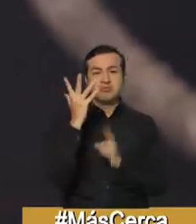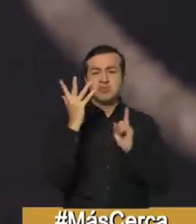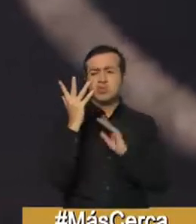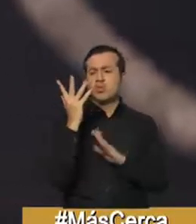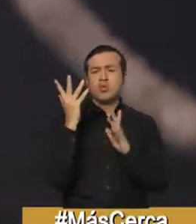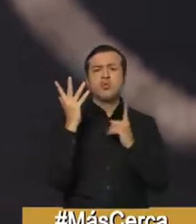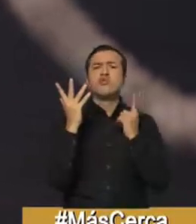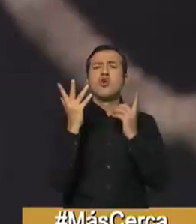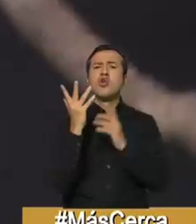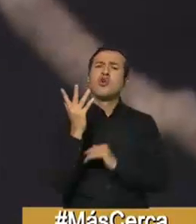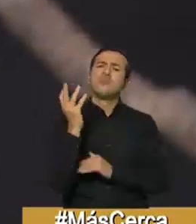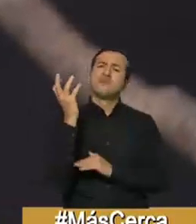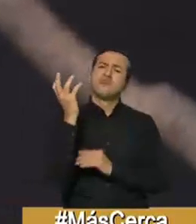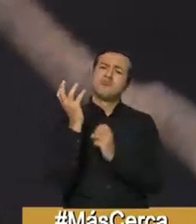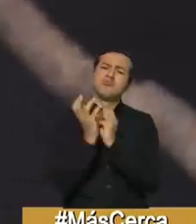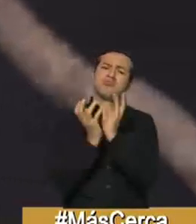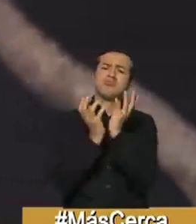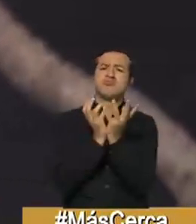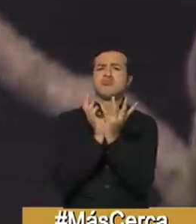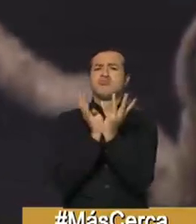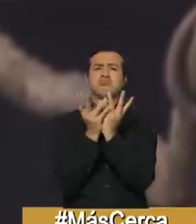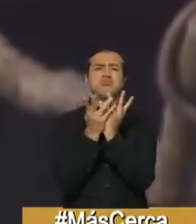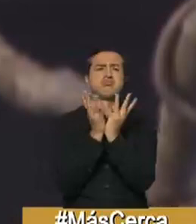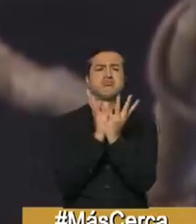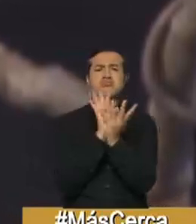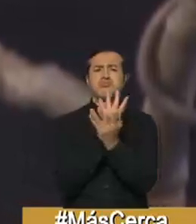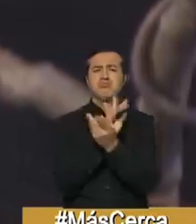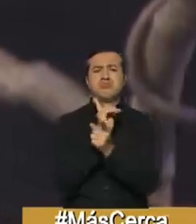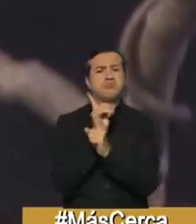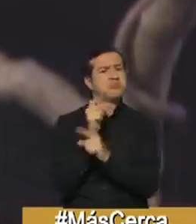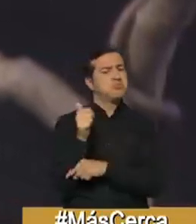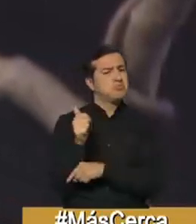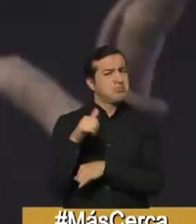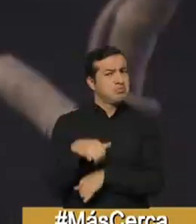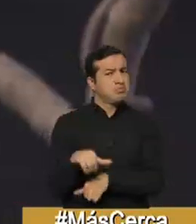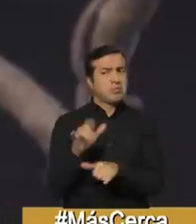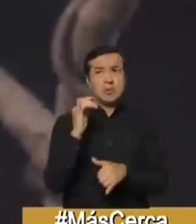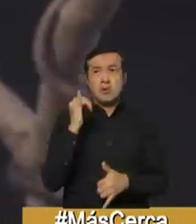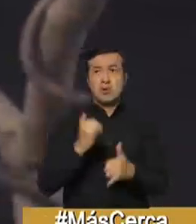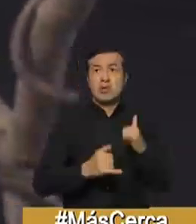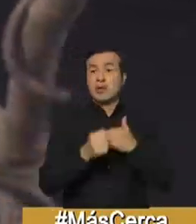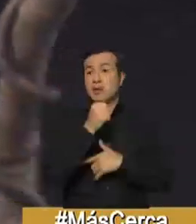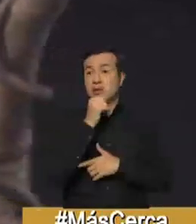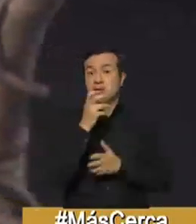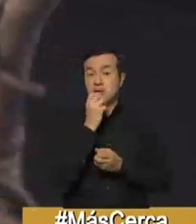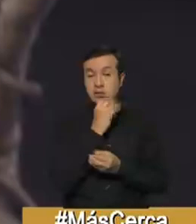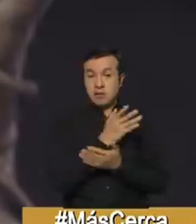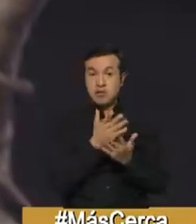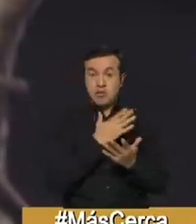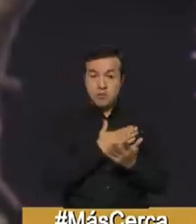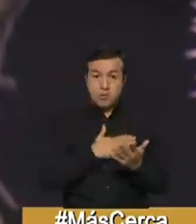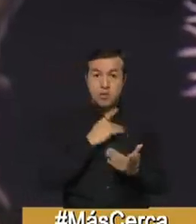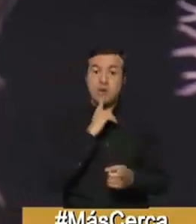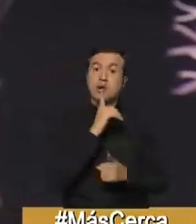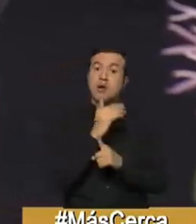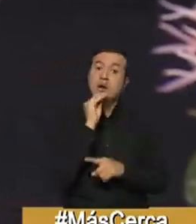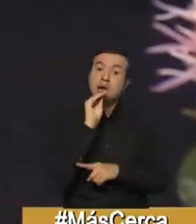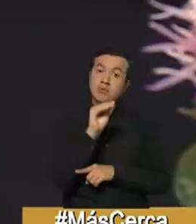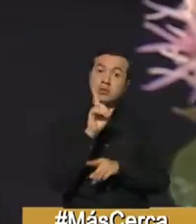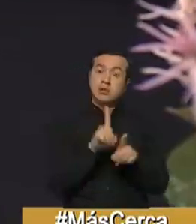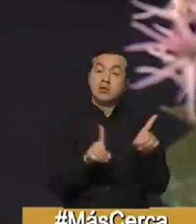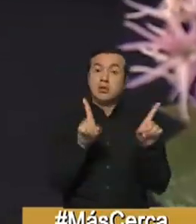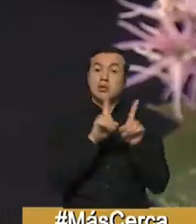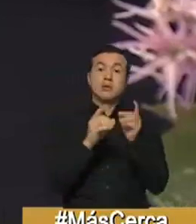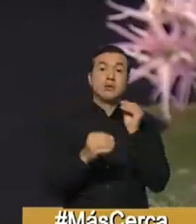solo. Claro. Él está cumpliendo sus funciones solito. Para terminar la entrevista, me gustaría que por favor vuelva a dar los datos, qué es